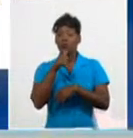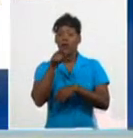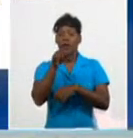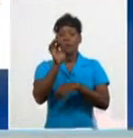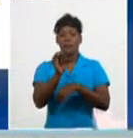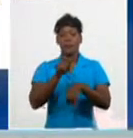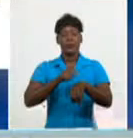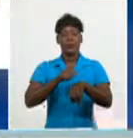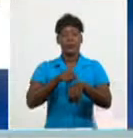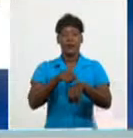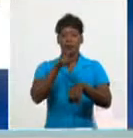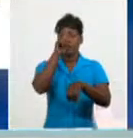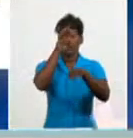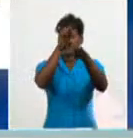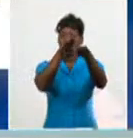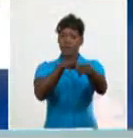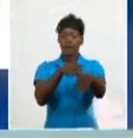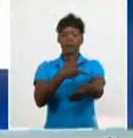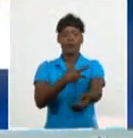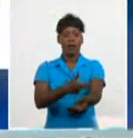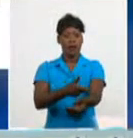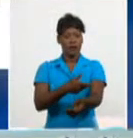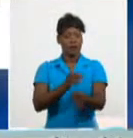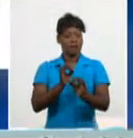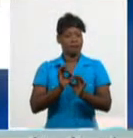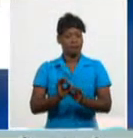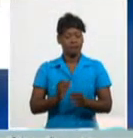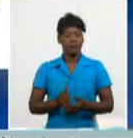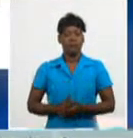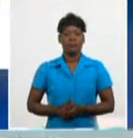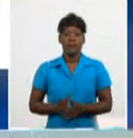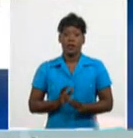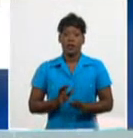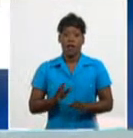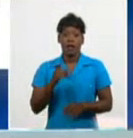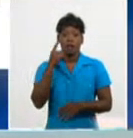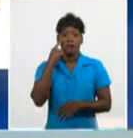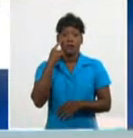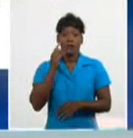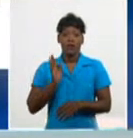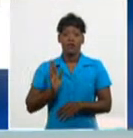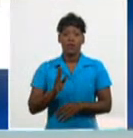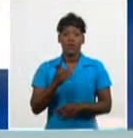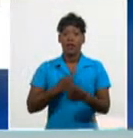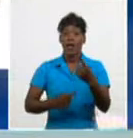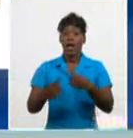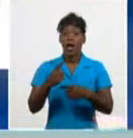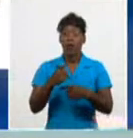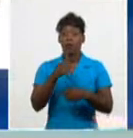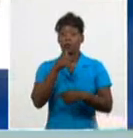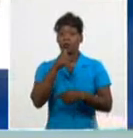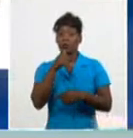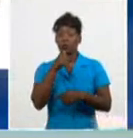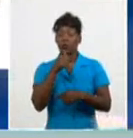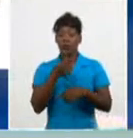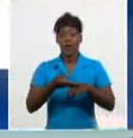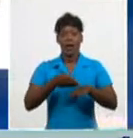se ingresa, que como es natural ya tiene síntomas, se toma la muestra. Si esta